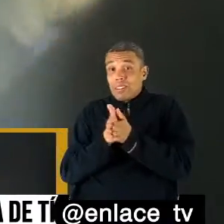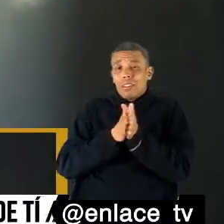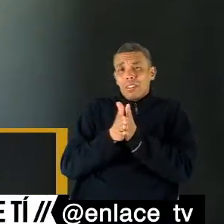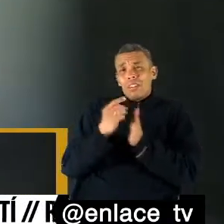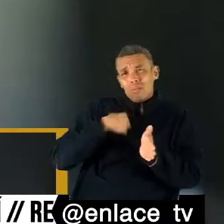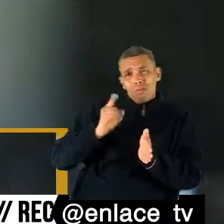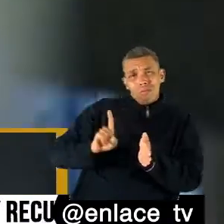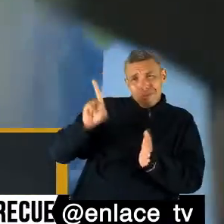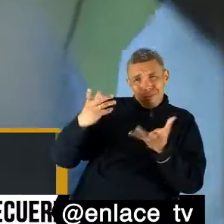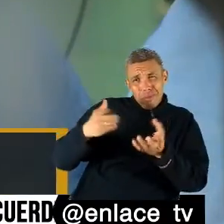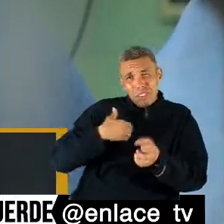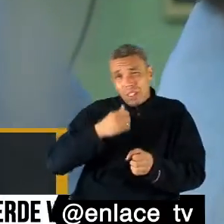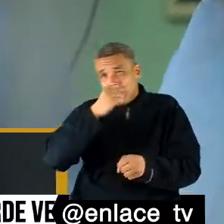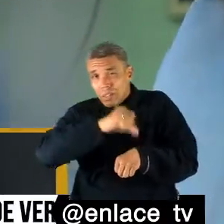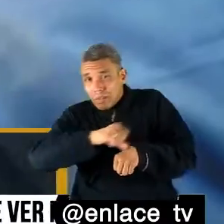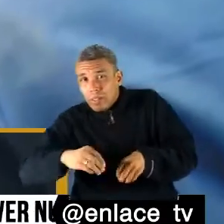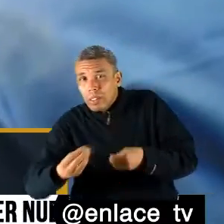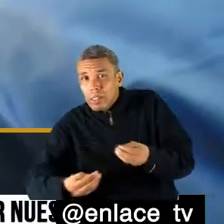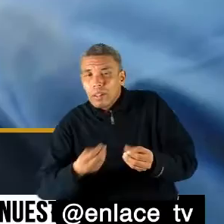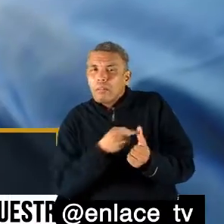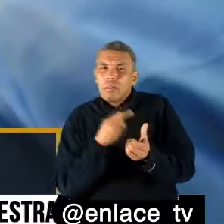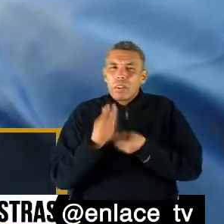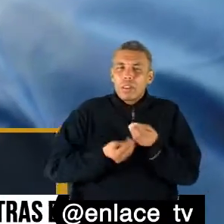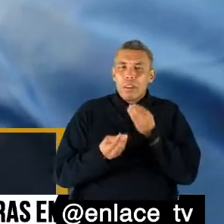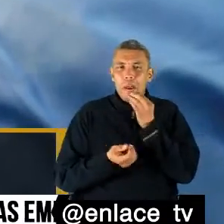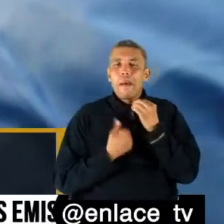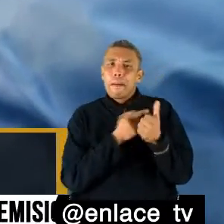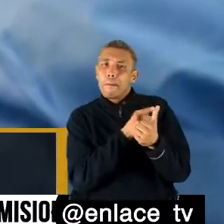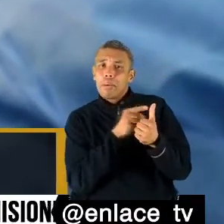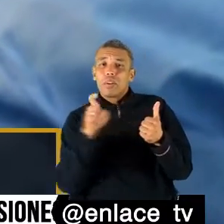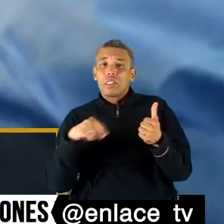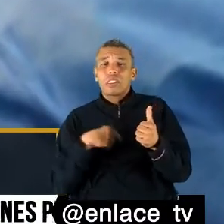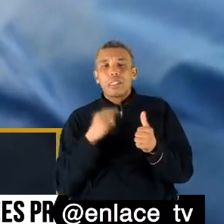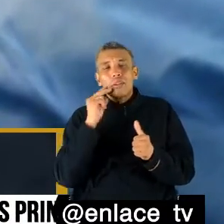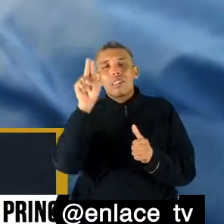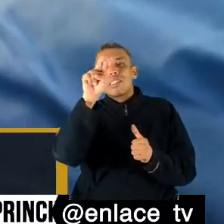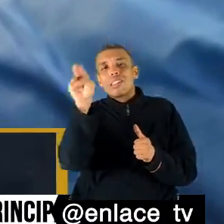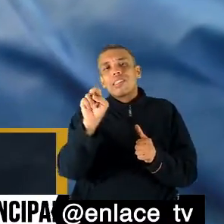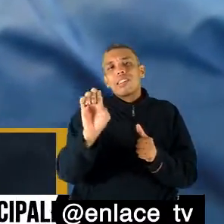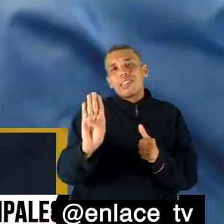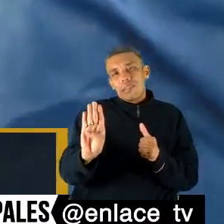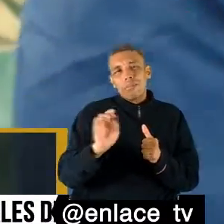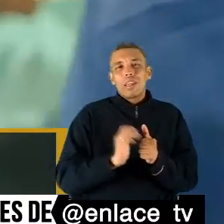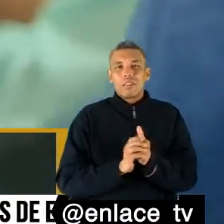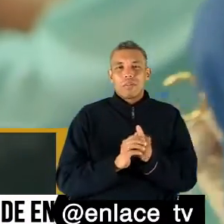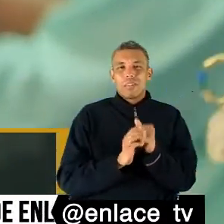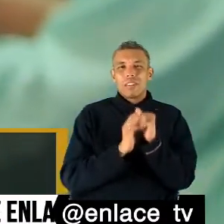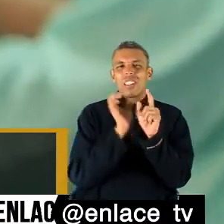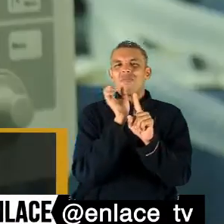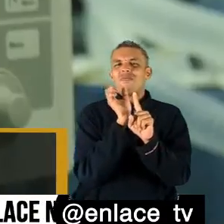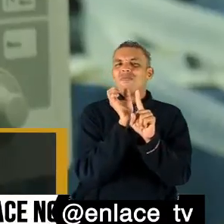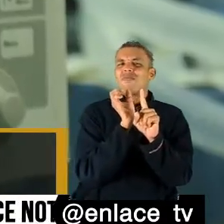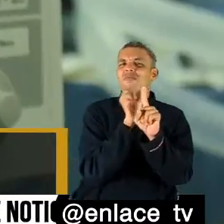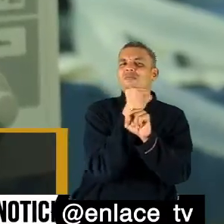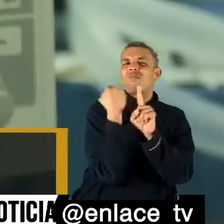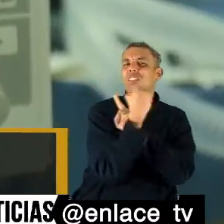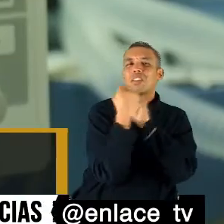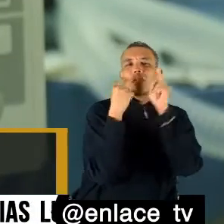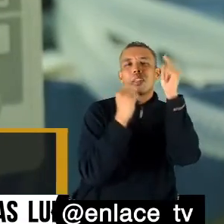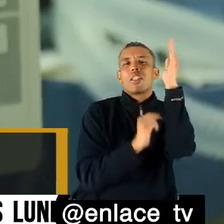sean niños que tengan SISBEN 1 o 2, porque los que tengan prepagadas o EPS, pues